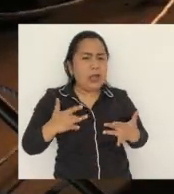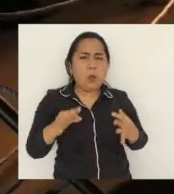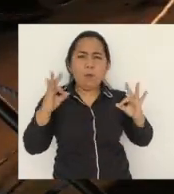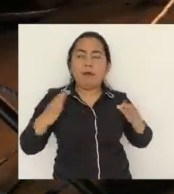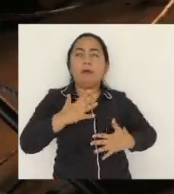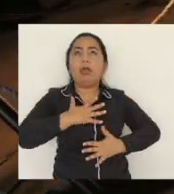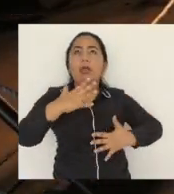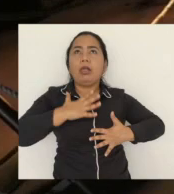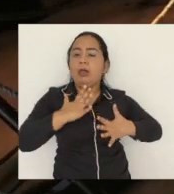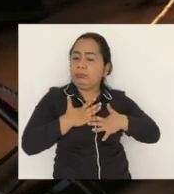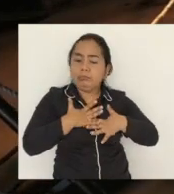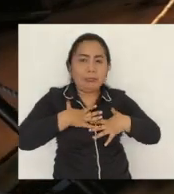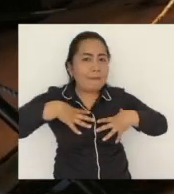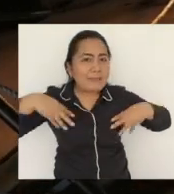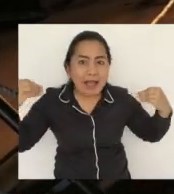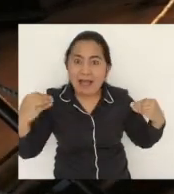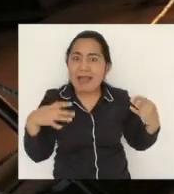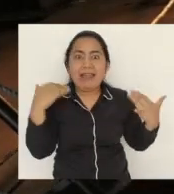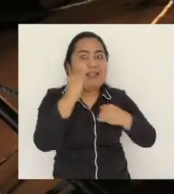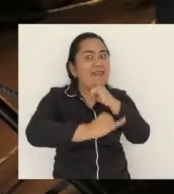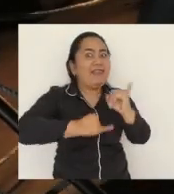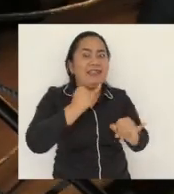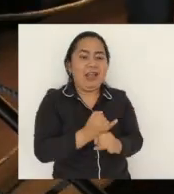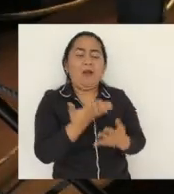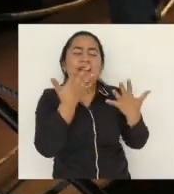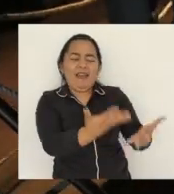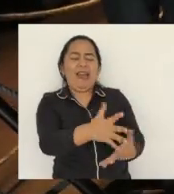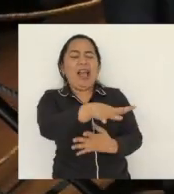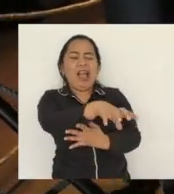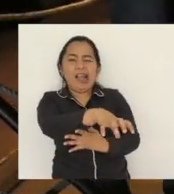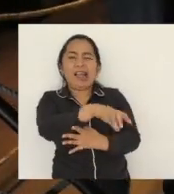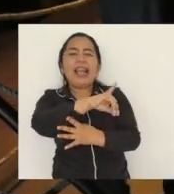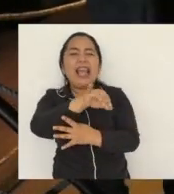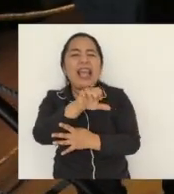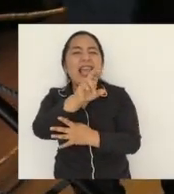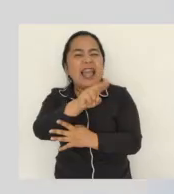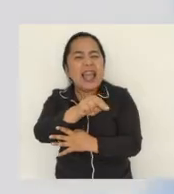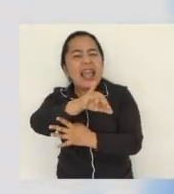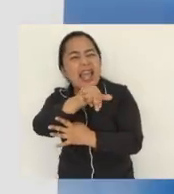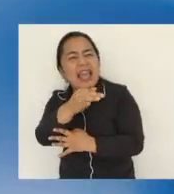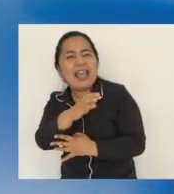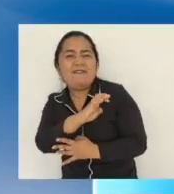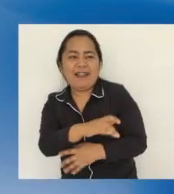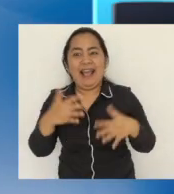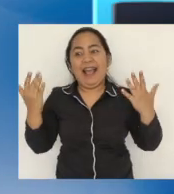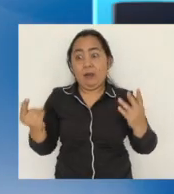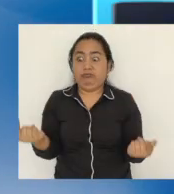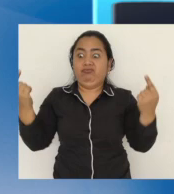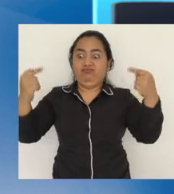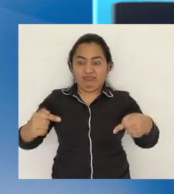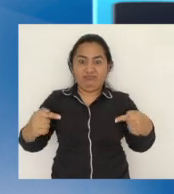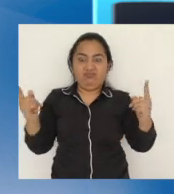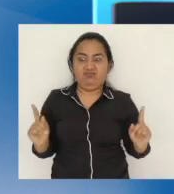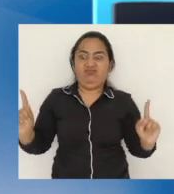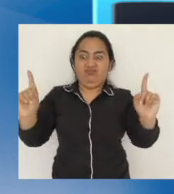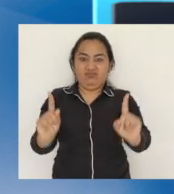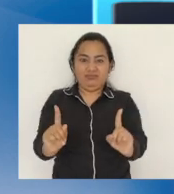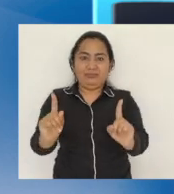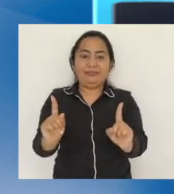respiratorias internacionales. ¡El jengibre!